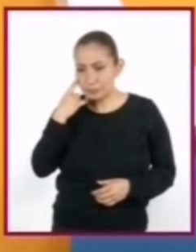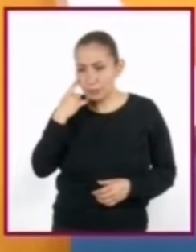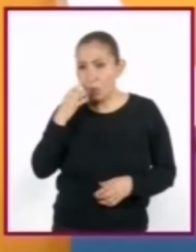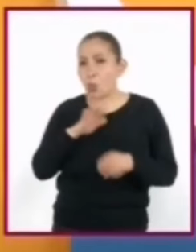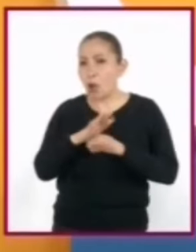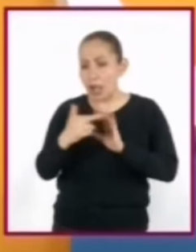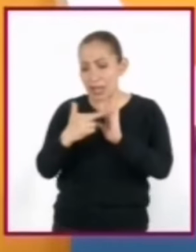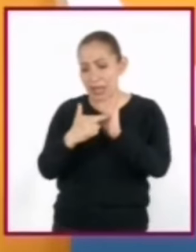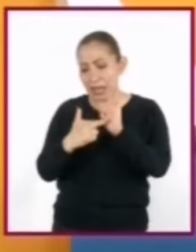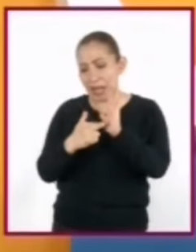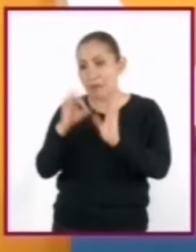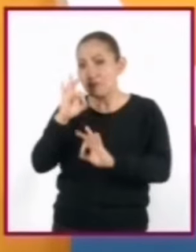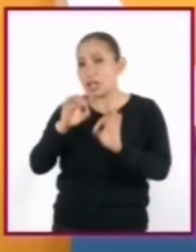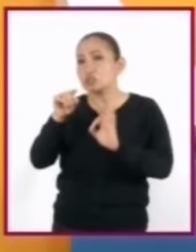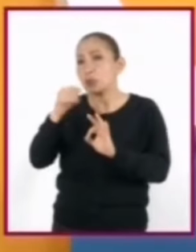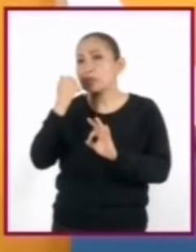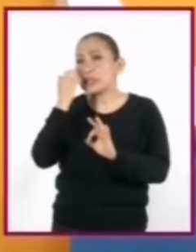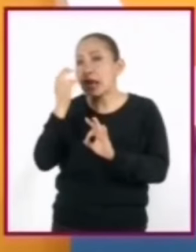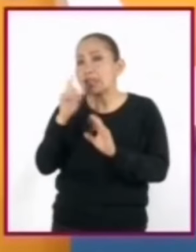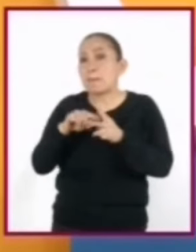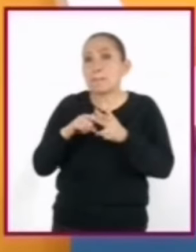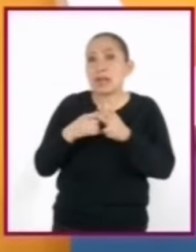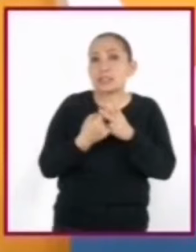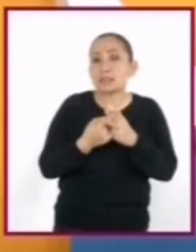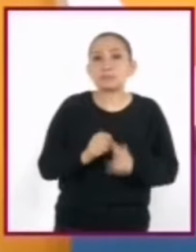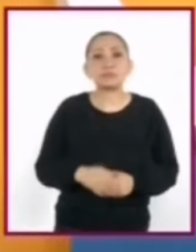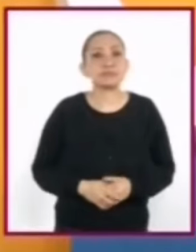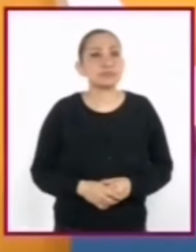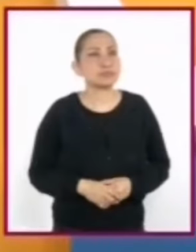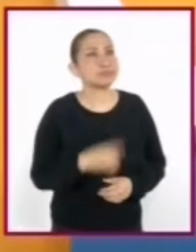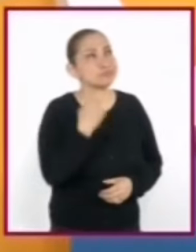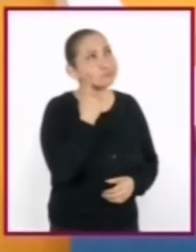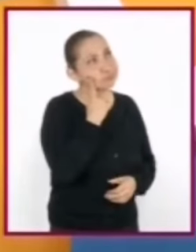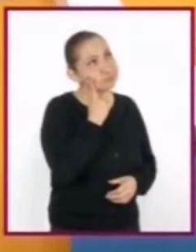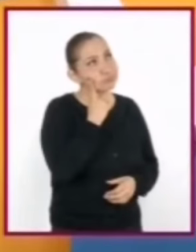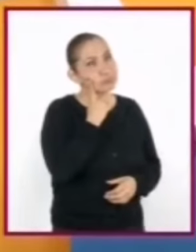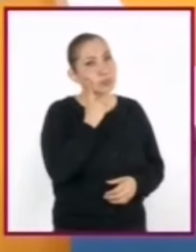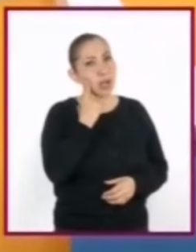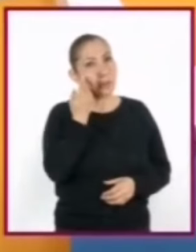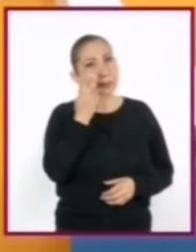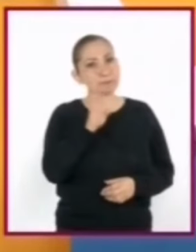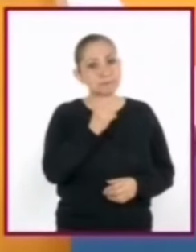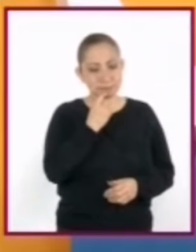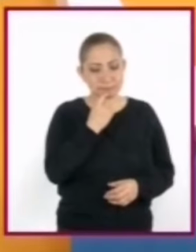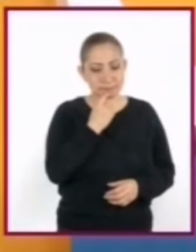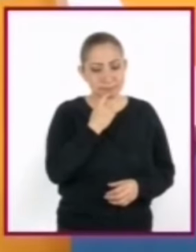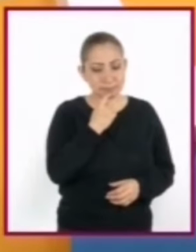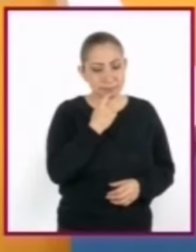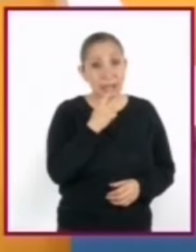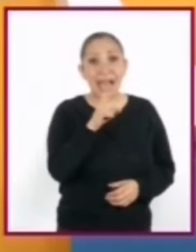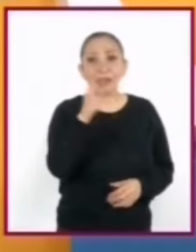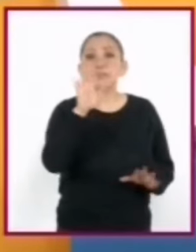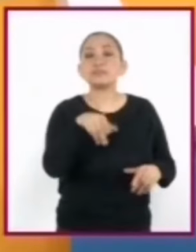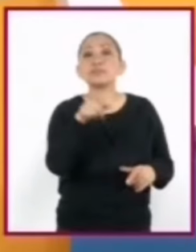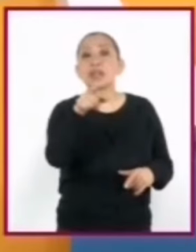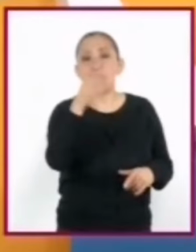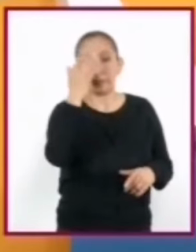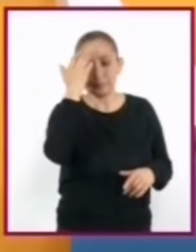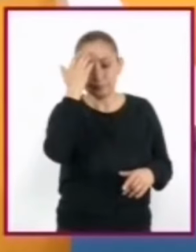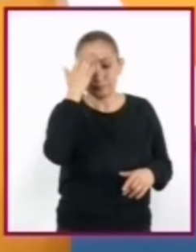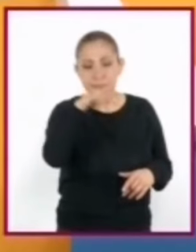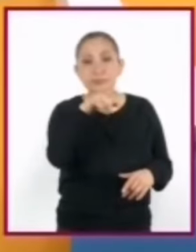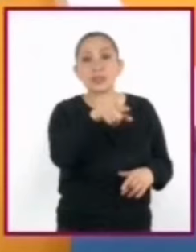qué principio físico te gustaría iniciar primero? Déjeme ver. Ya lo